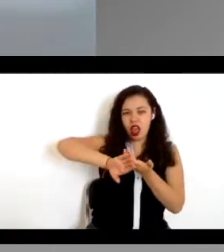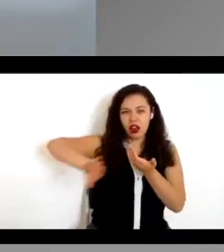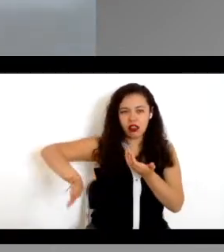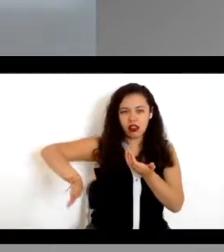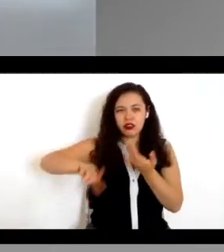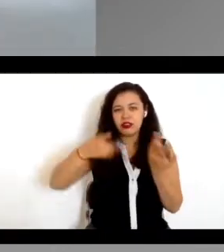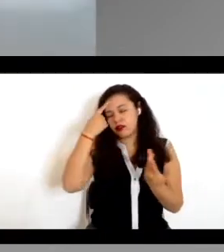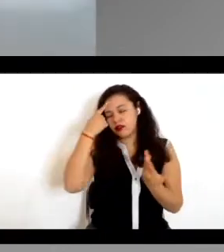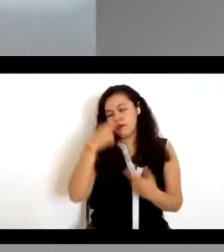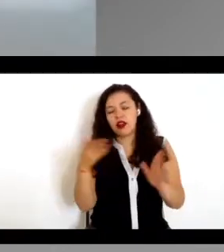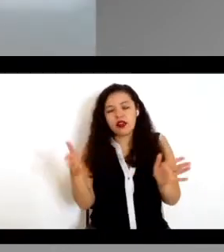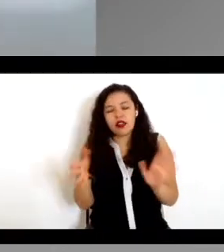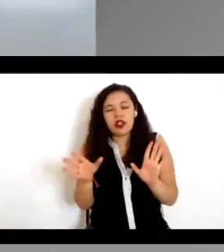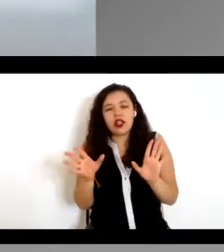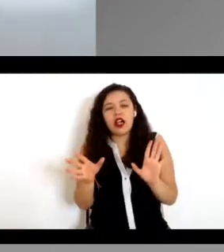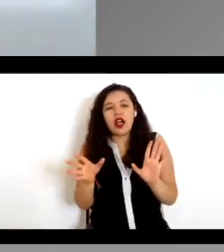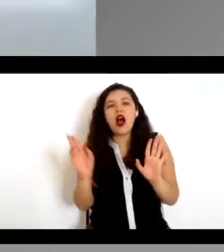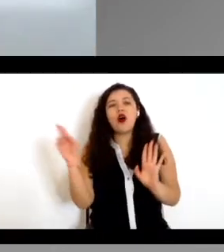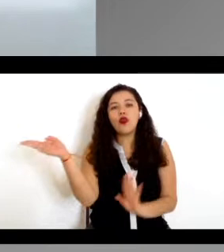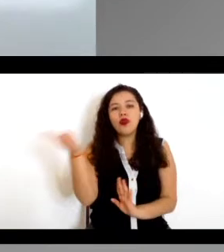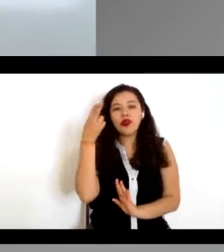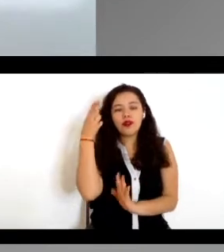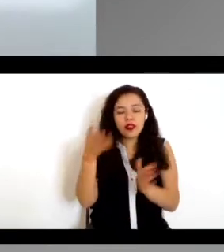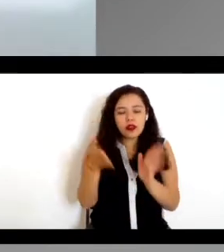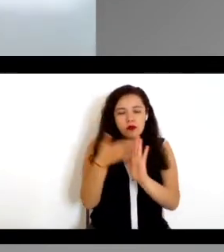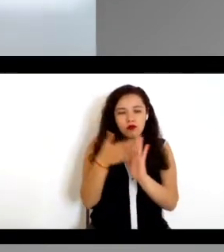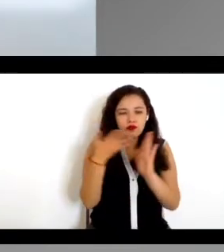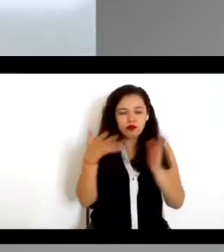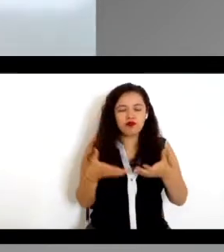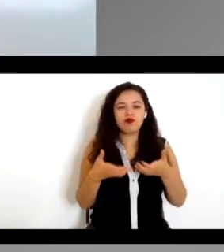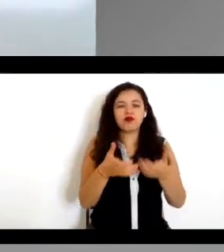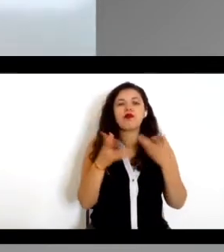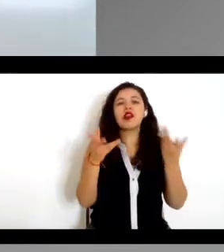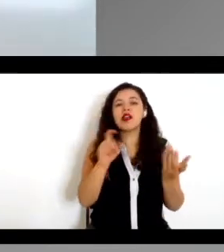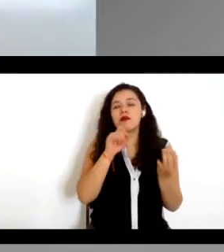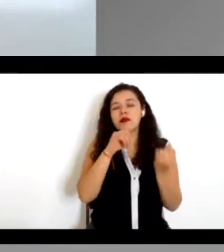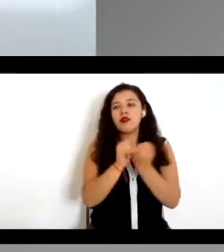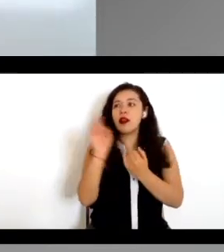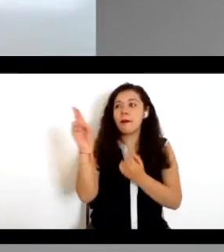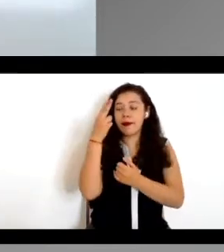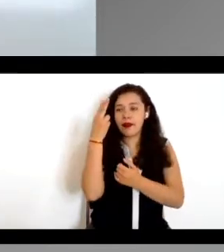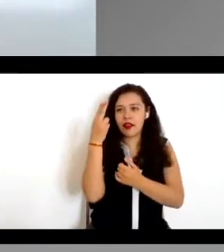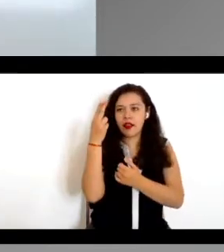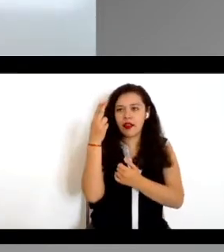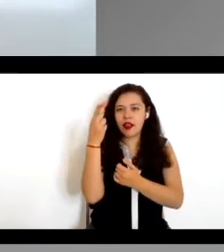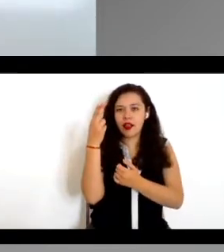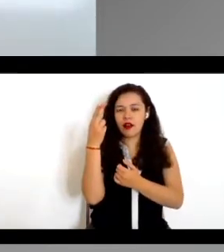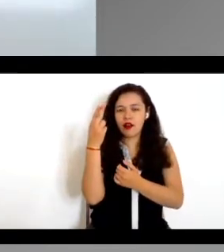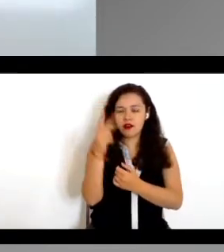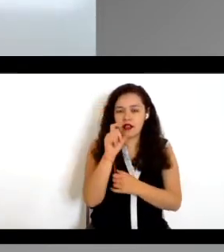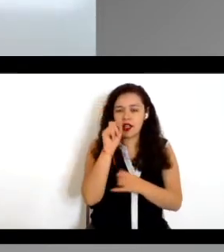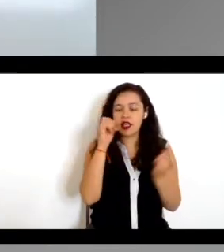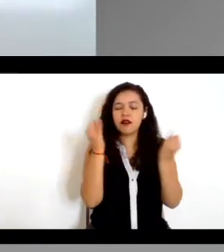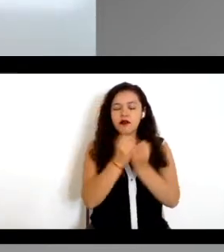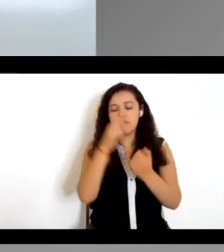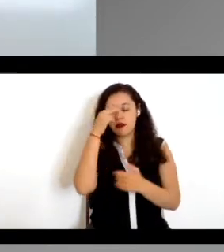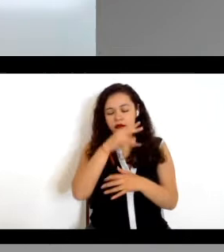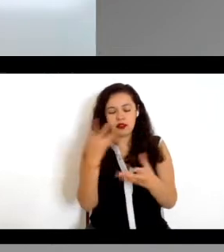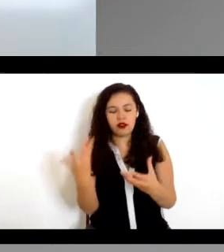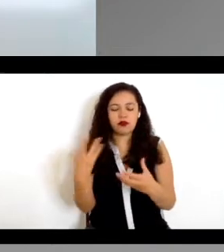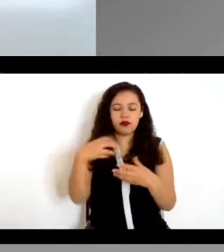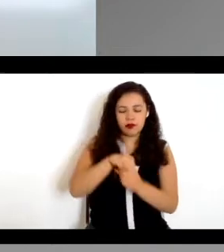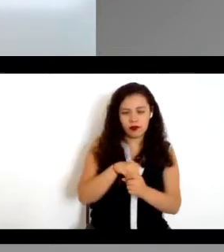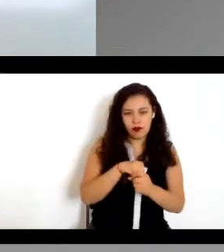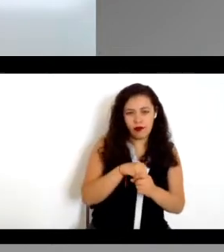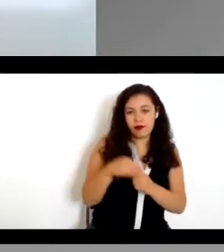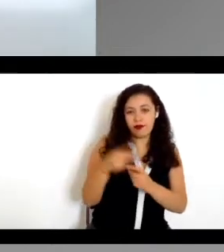a la construcción de una universidad y de un México incluyente. En 2014 surgió nuestro colectivo